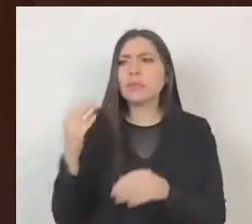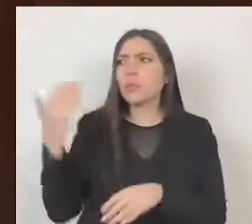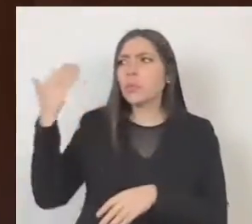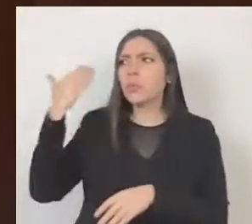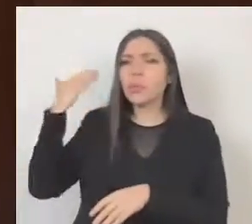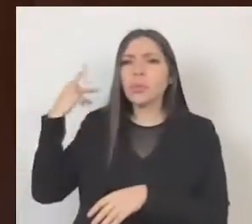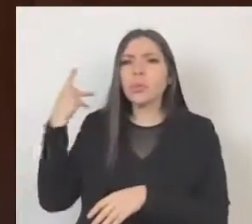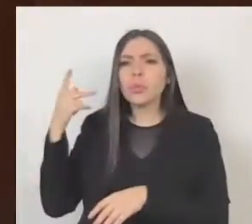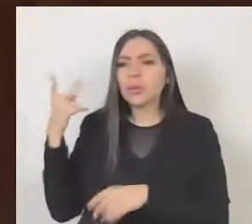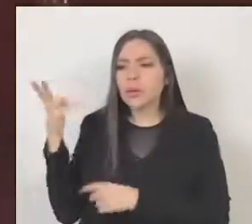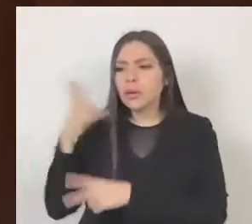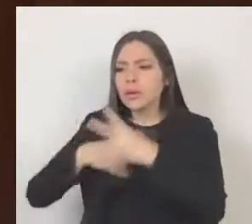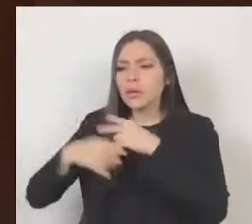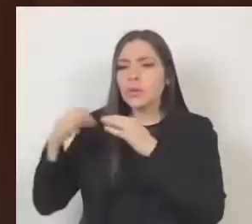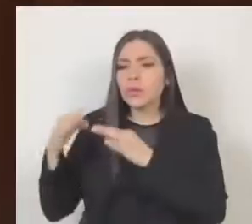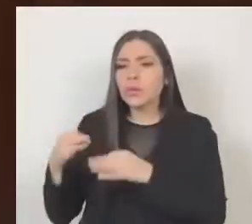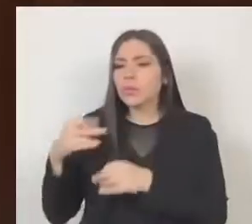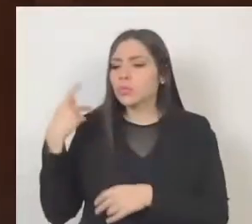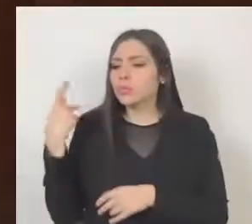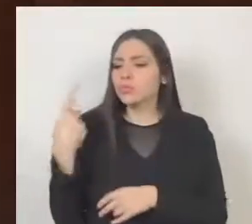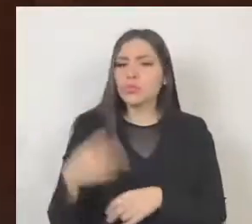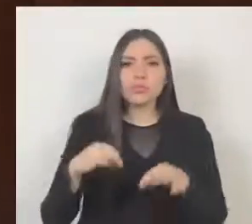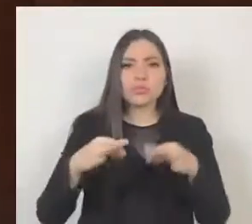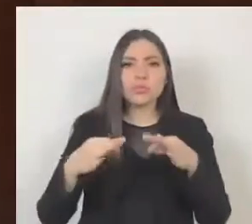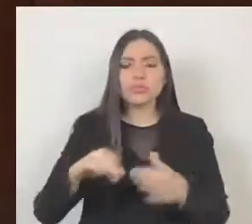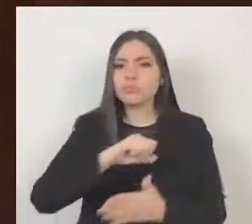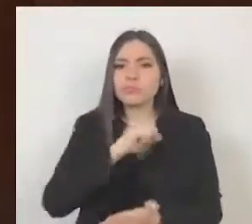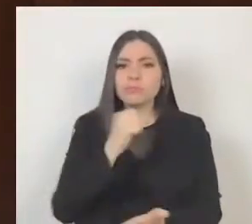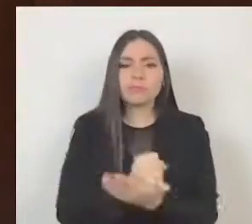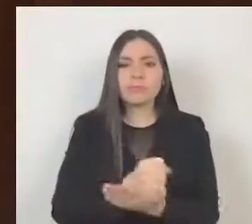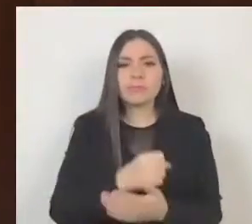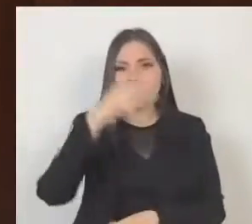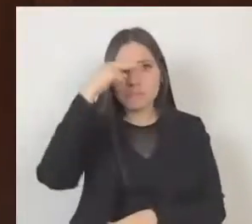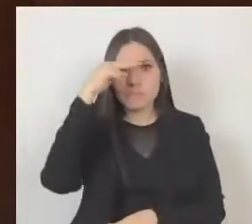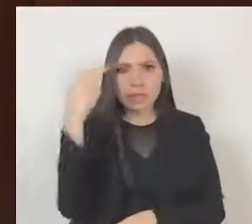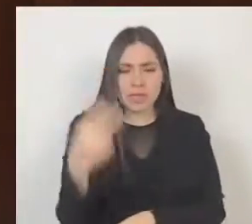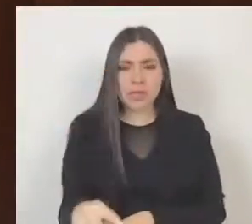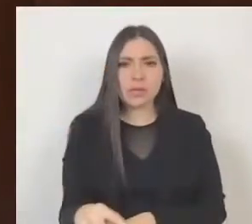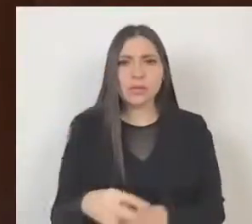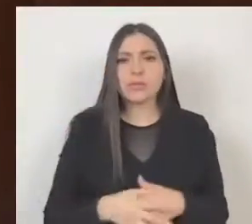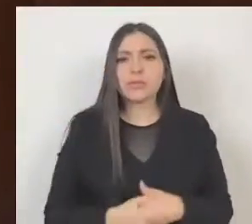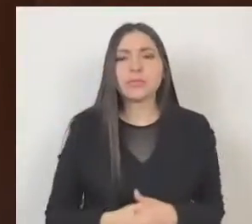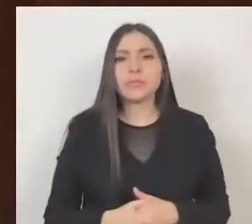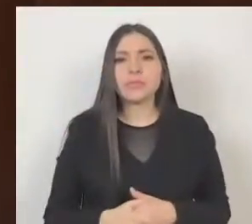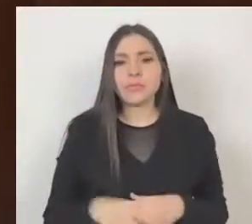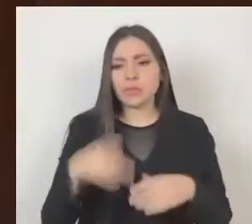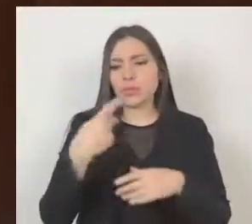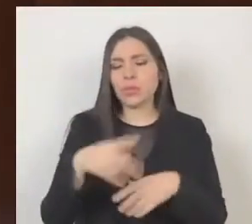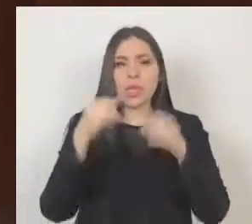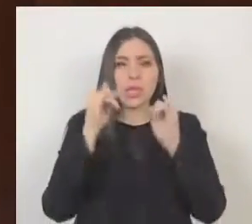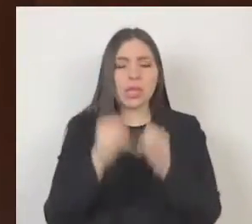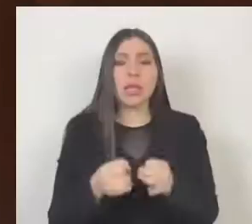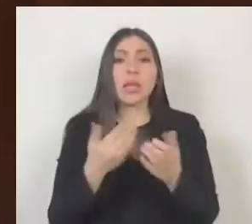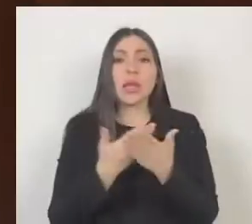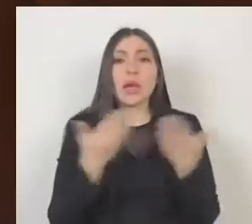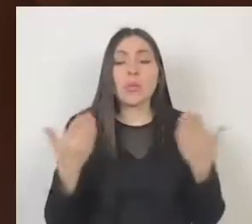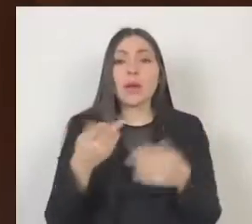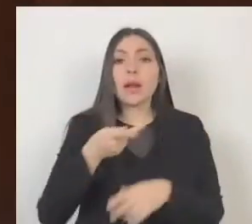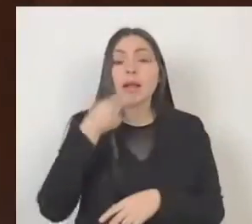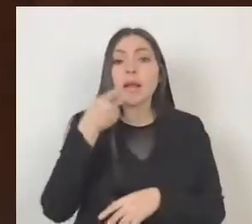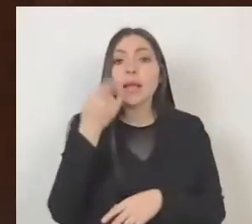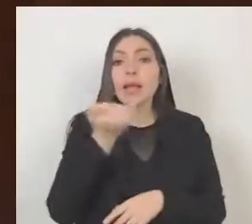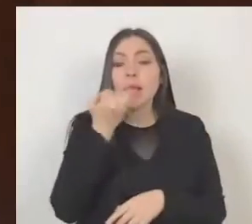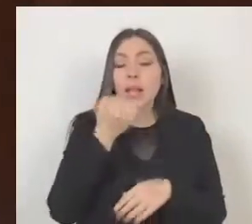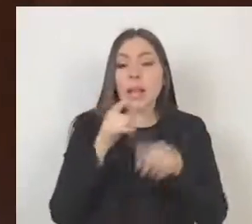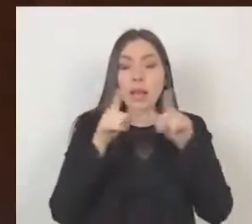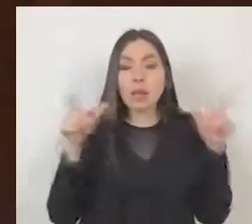identidad. En este contexto, la lengua toma particular relevancia, siendo esta mucho